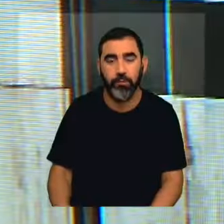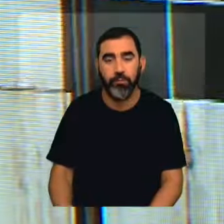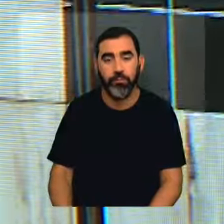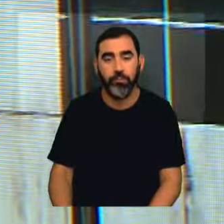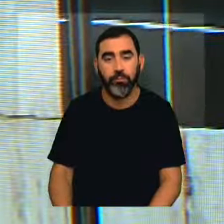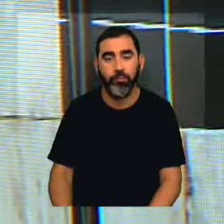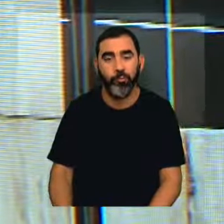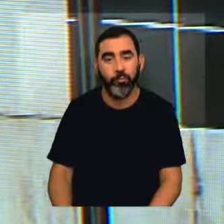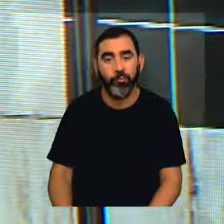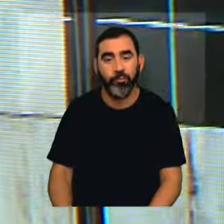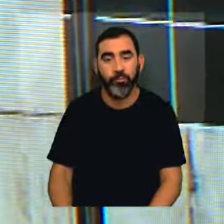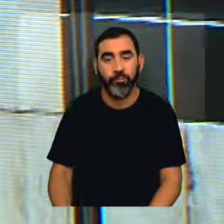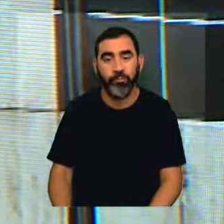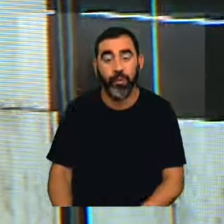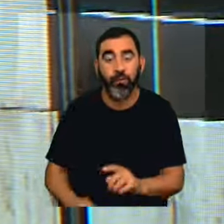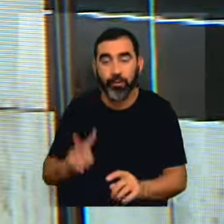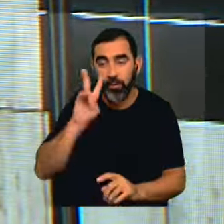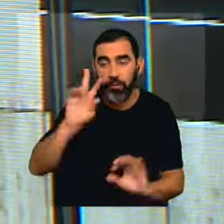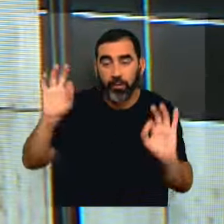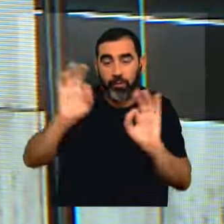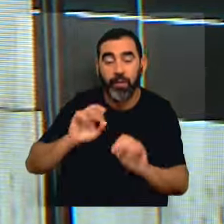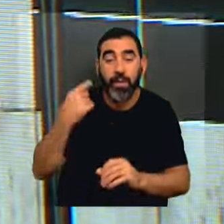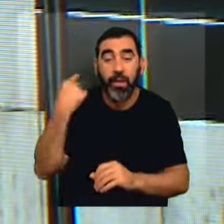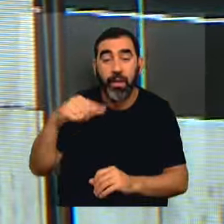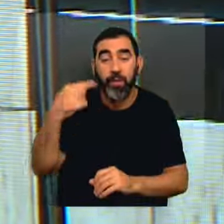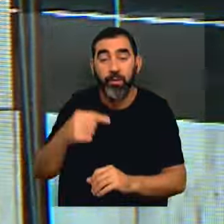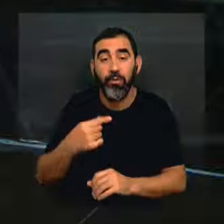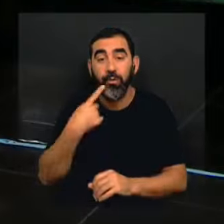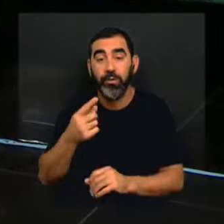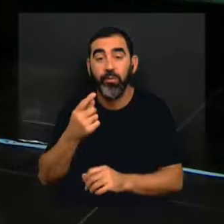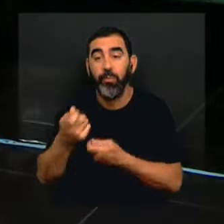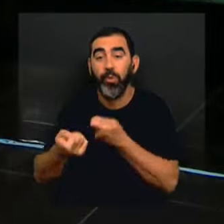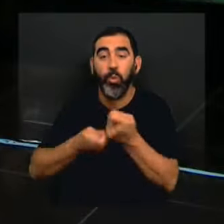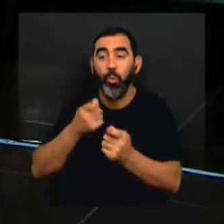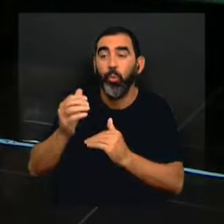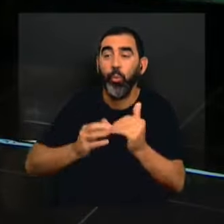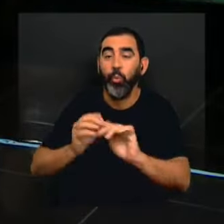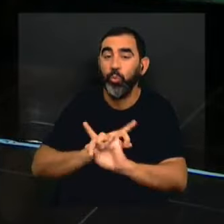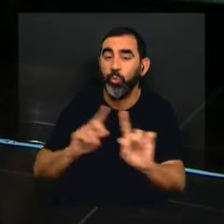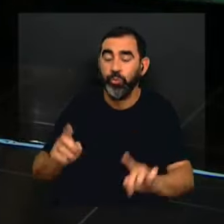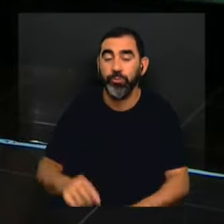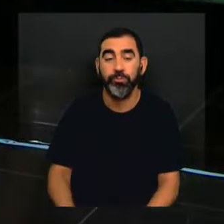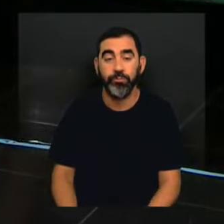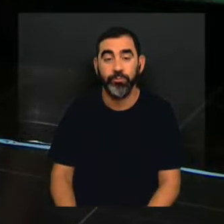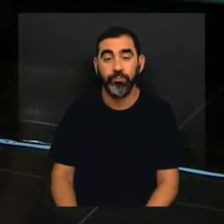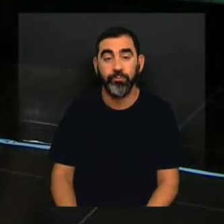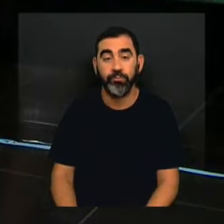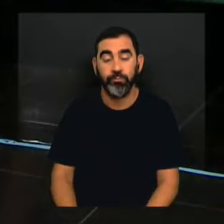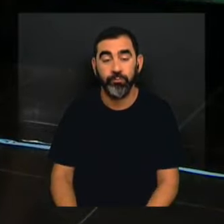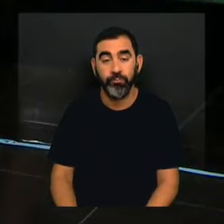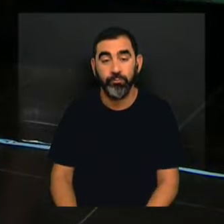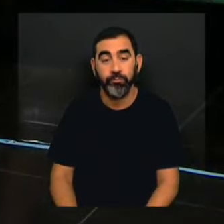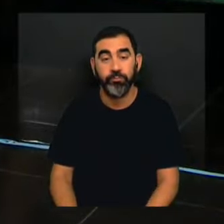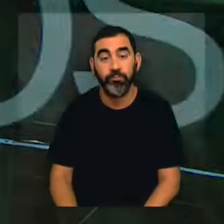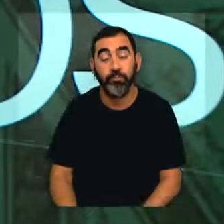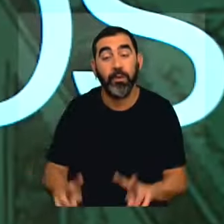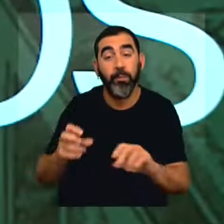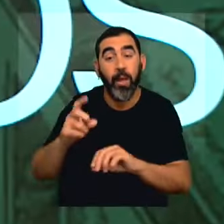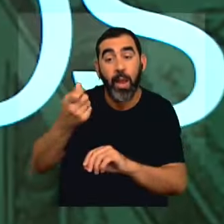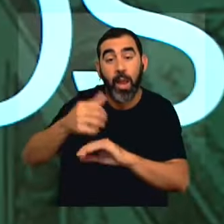lo peor es que a veces no se ve el lavado como algo negativo porque dice por lo menos construyen eso es uno de los risos Exacto Bueno y este detalle Que daba no del tema de que el